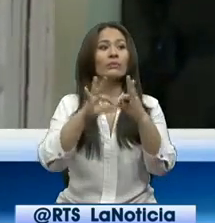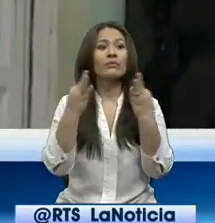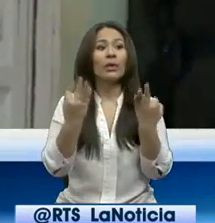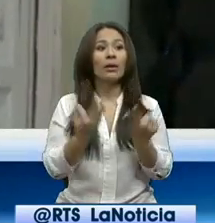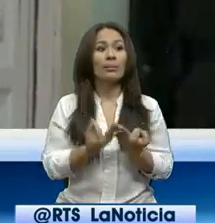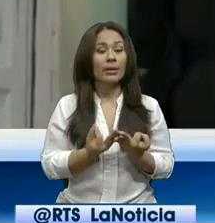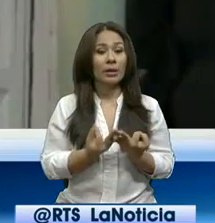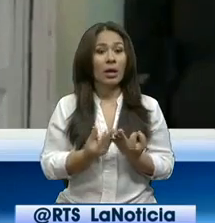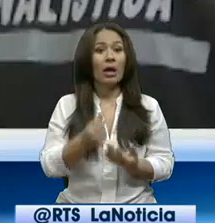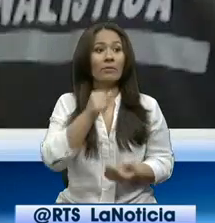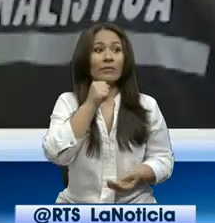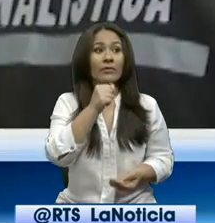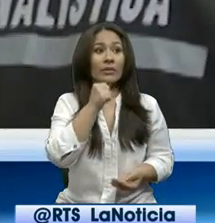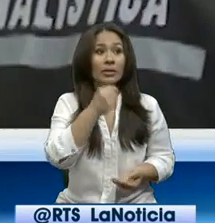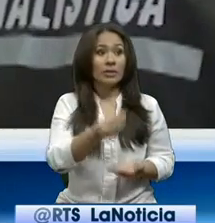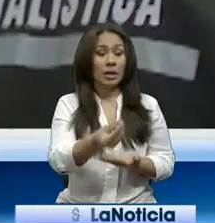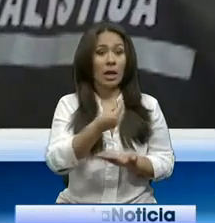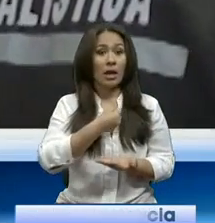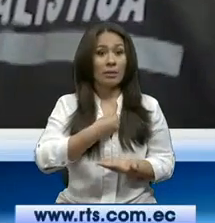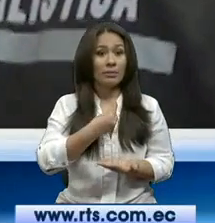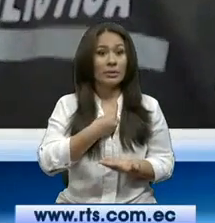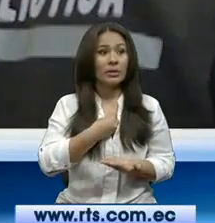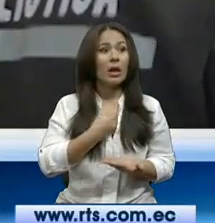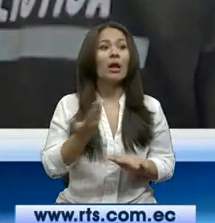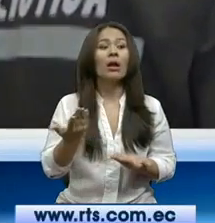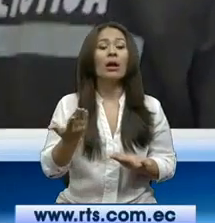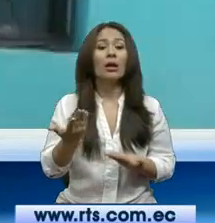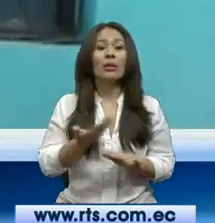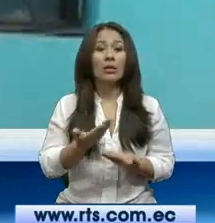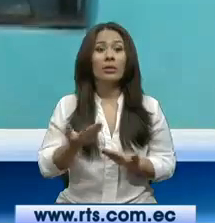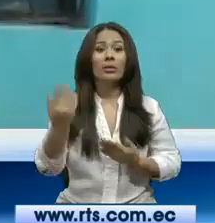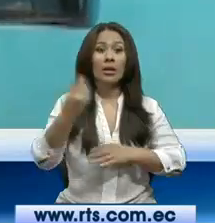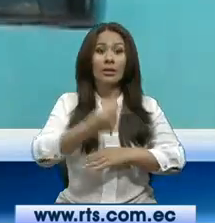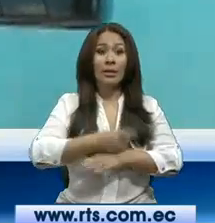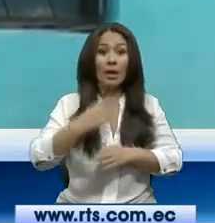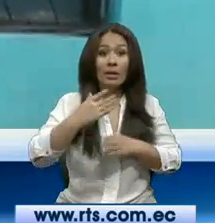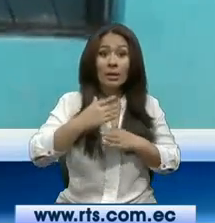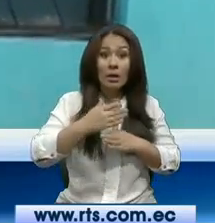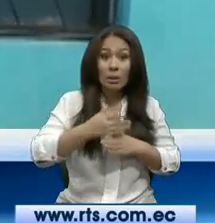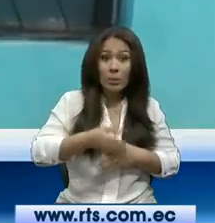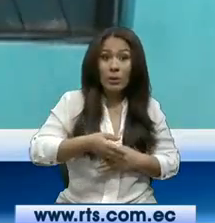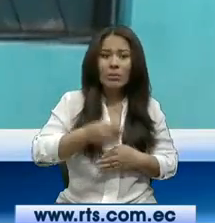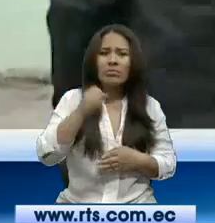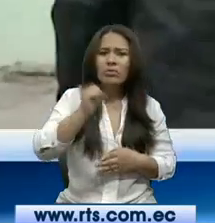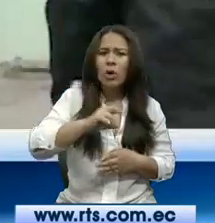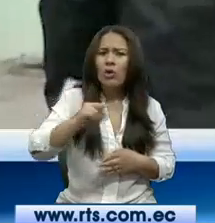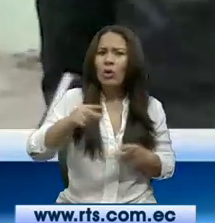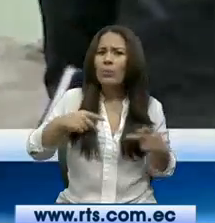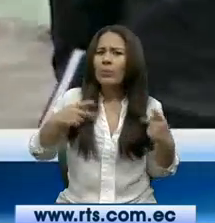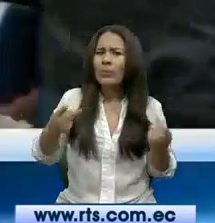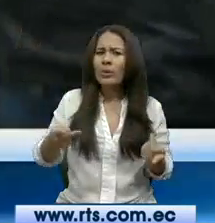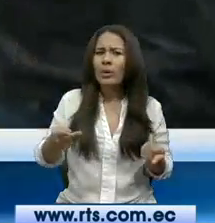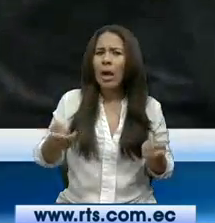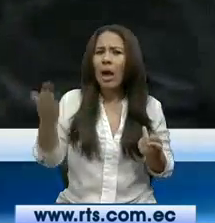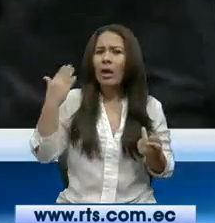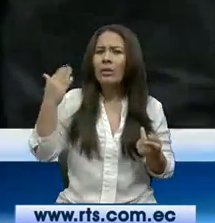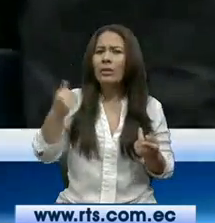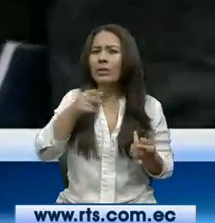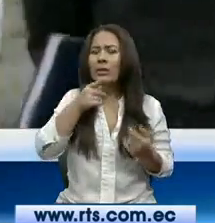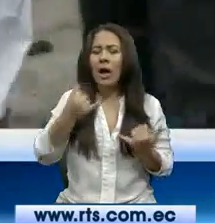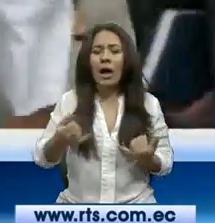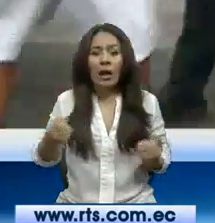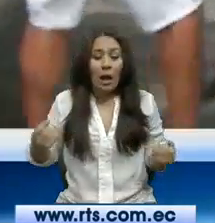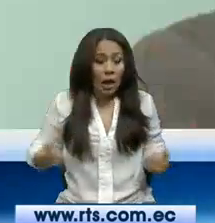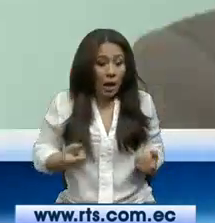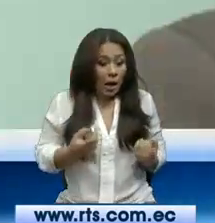quisieron pronunciarse, se habrían dado cuenta días después que su ser querido no daba señales de vida, encontrándose con el triste